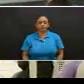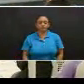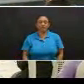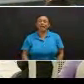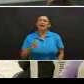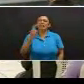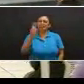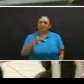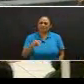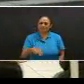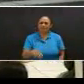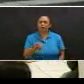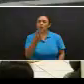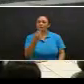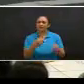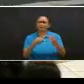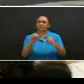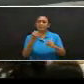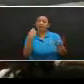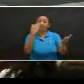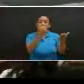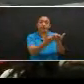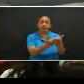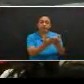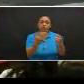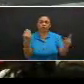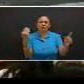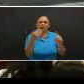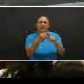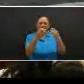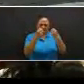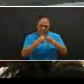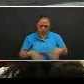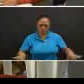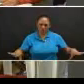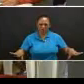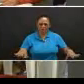Es necesario a veces que lleguemos hasta la posilga.